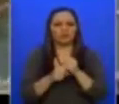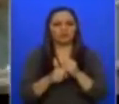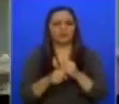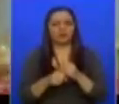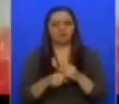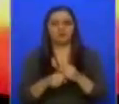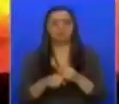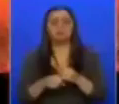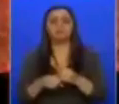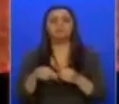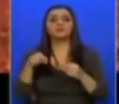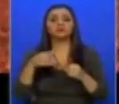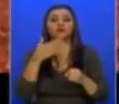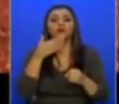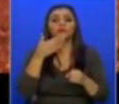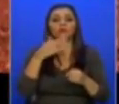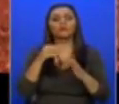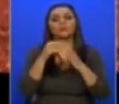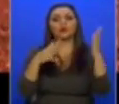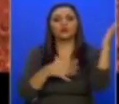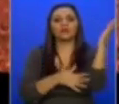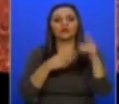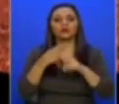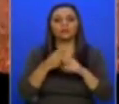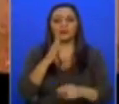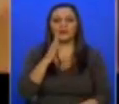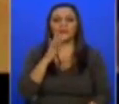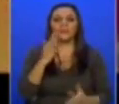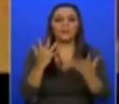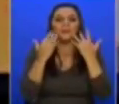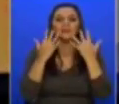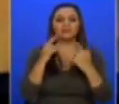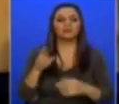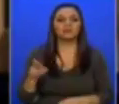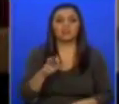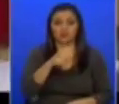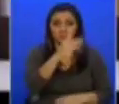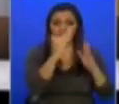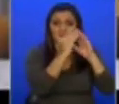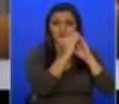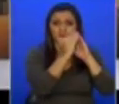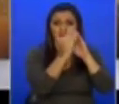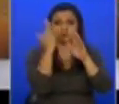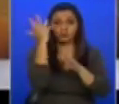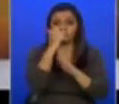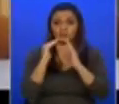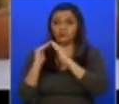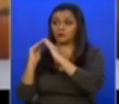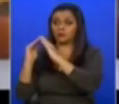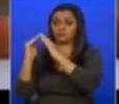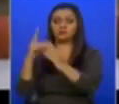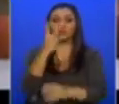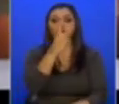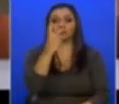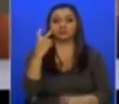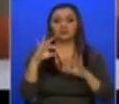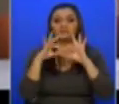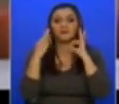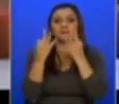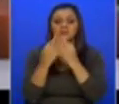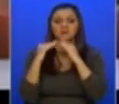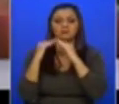integridad, tal como sucede con el proyecto Brisas del Río. En este reasentamiento habitan más de 200